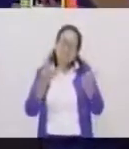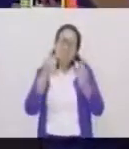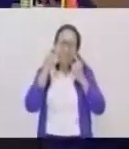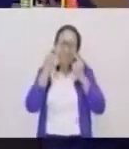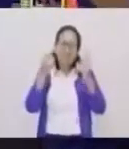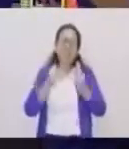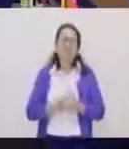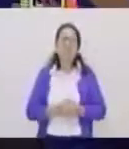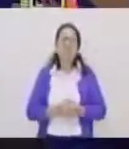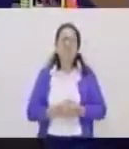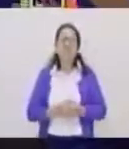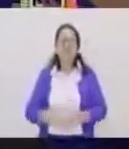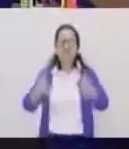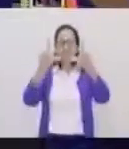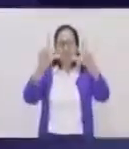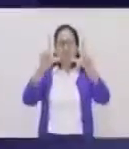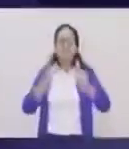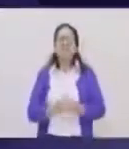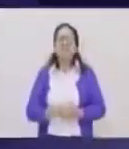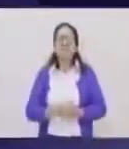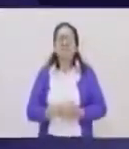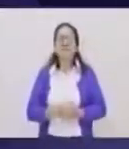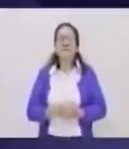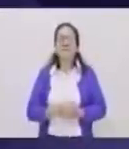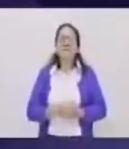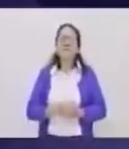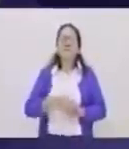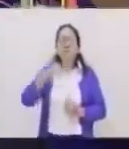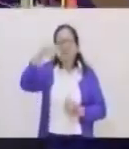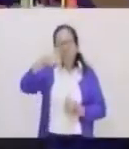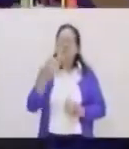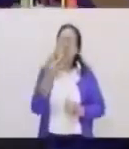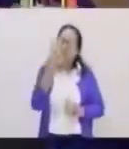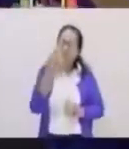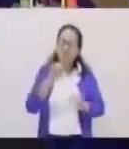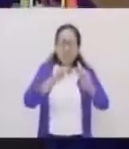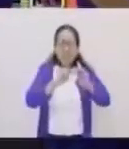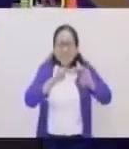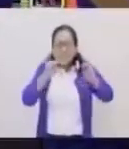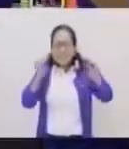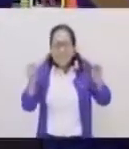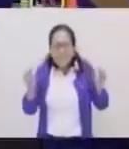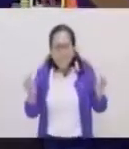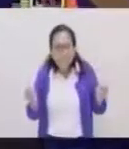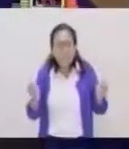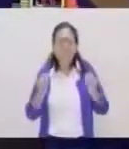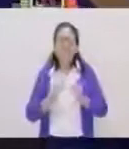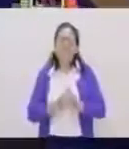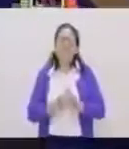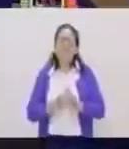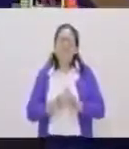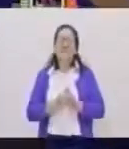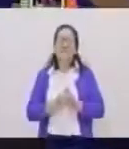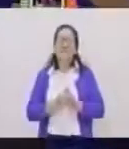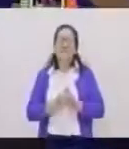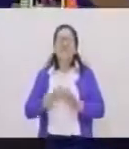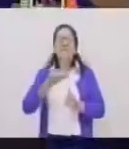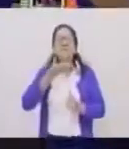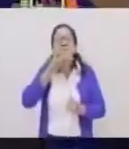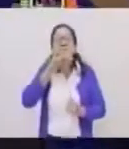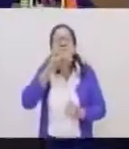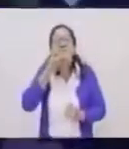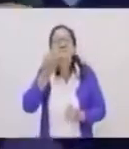30 centímetros, representado de esta forma. Vamos a colocar el metro sobre la